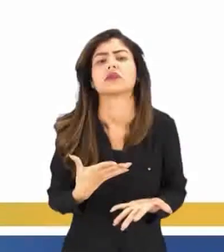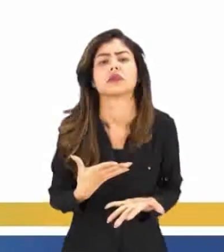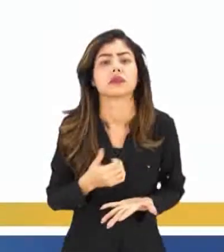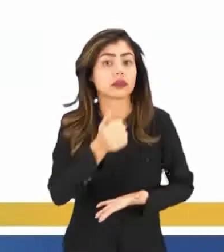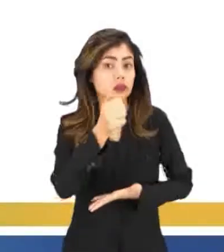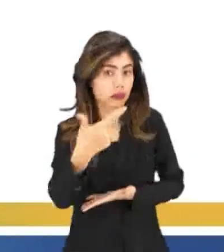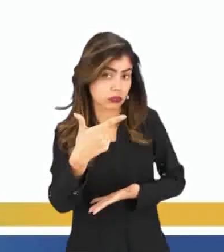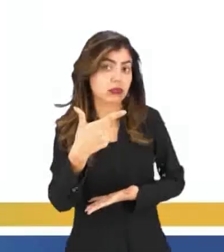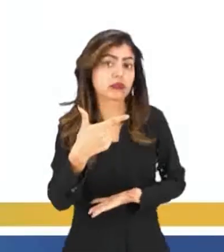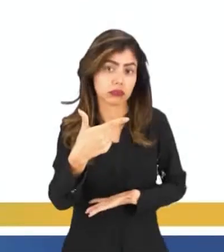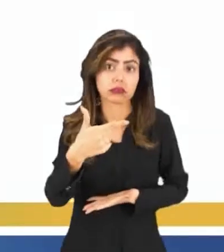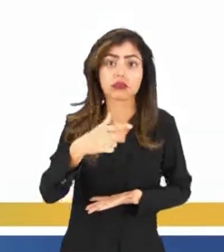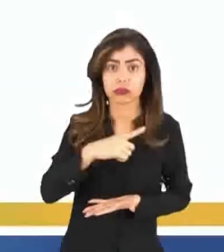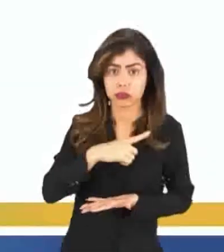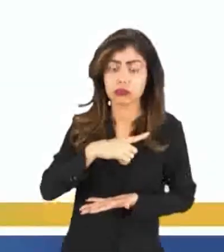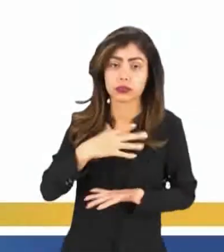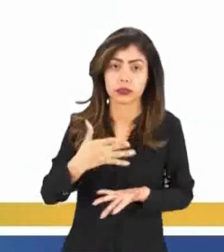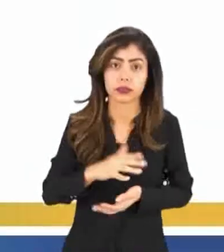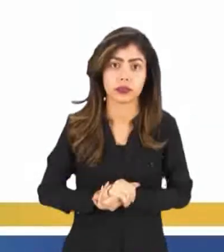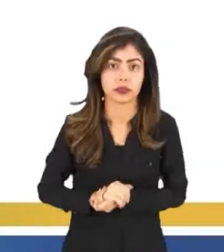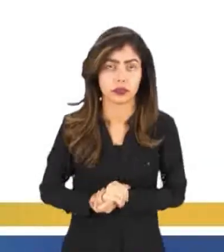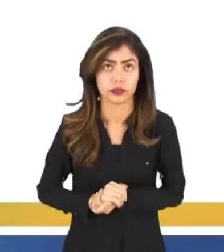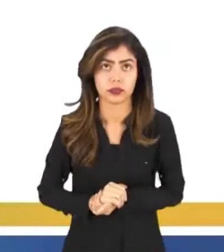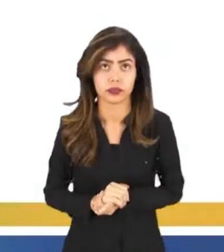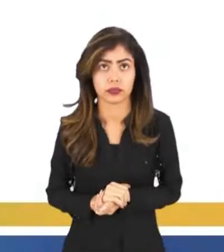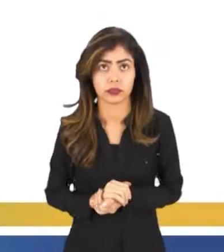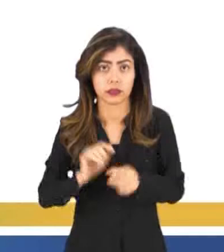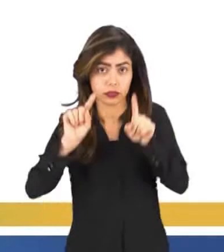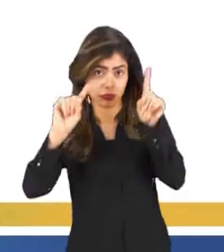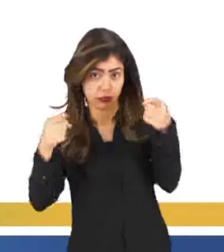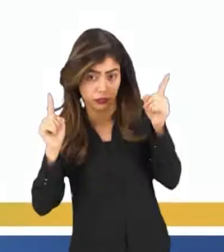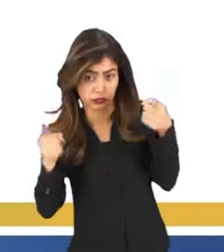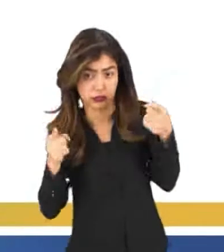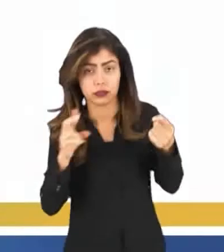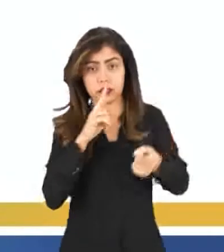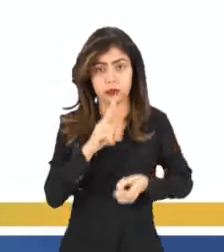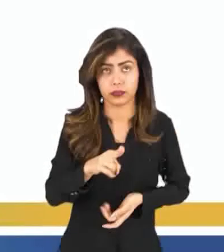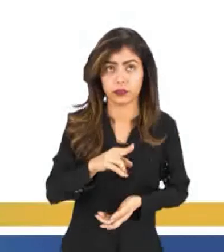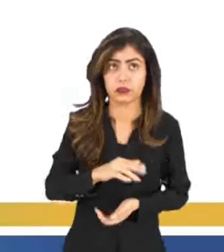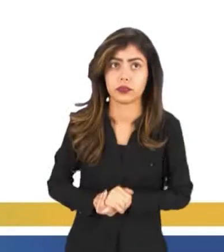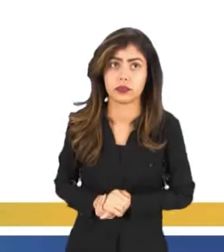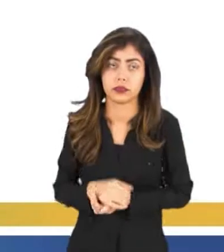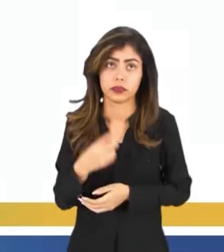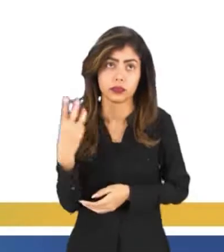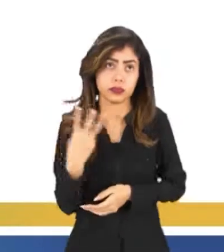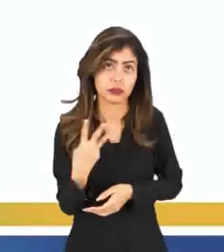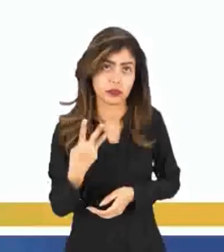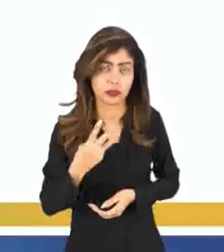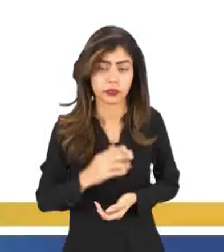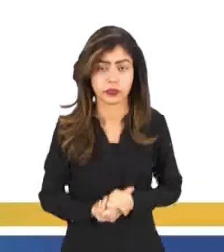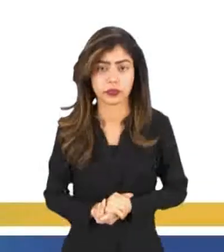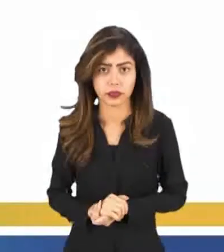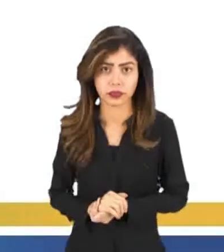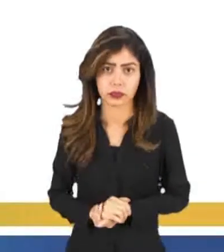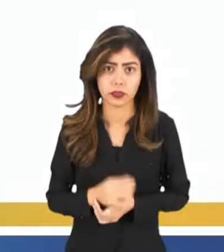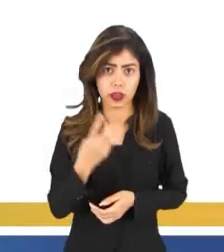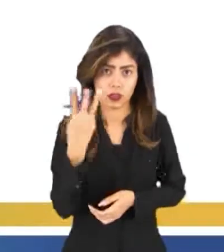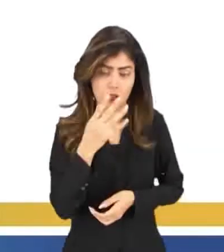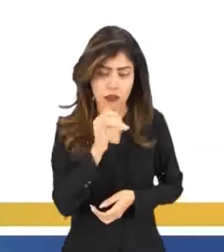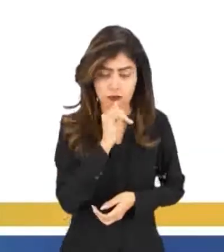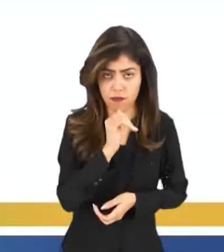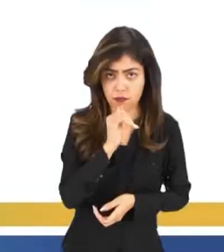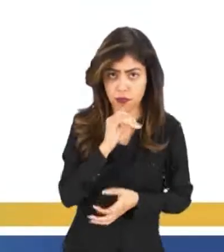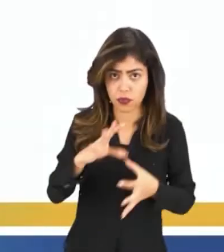no sé cuántos tipos de conectores existen dos tipos de conectores de vista simplificados es una respuesta